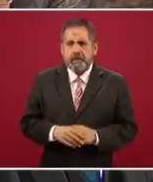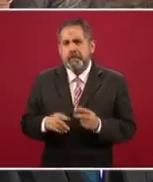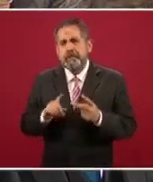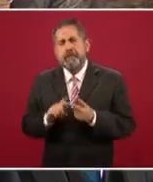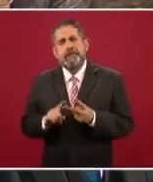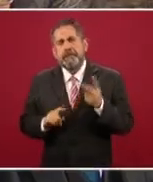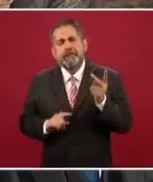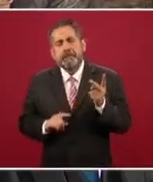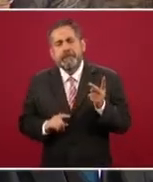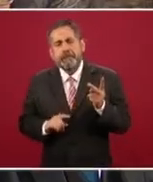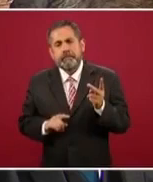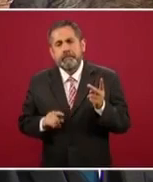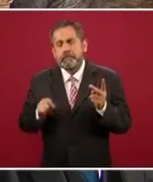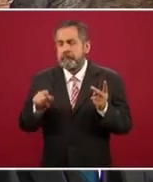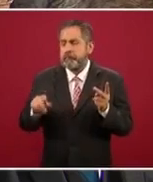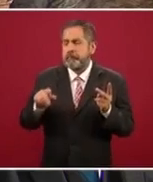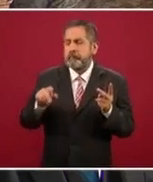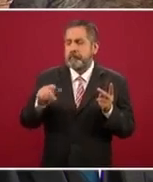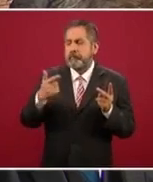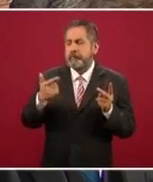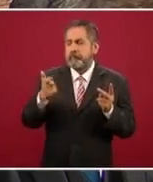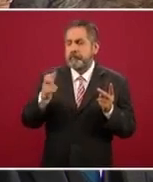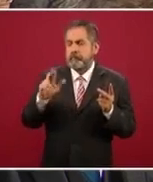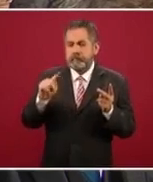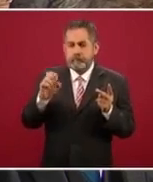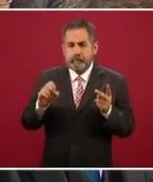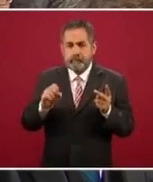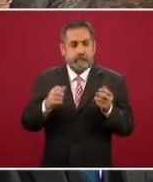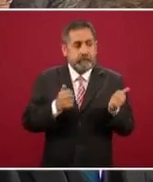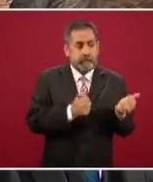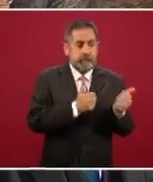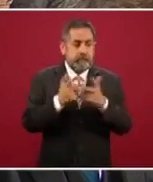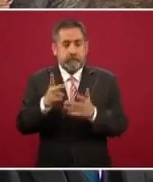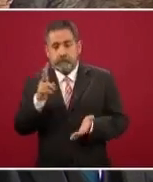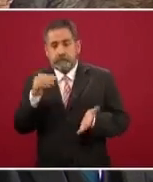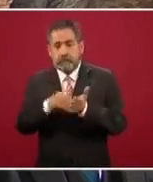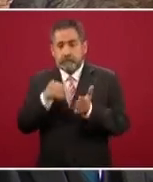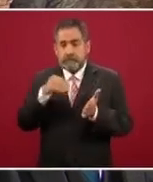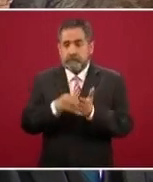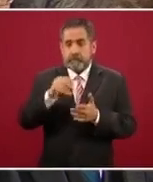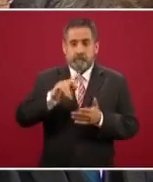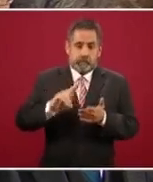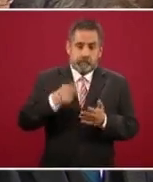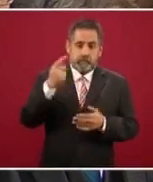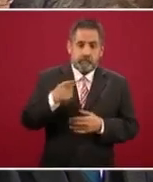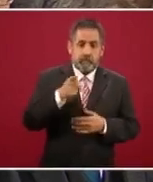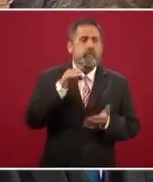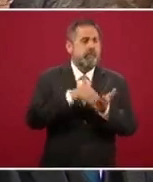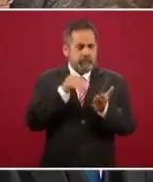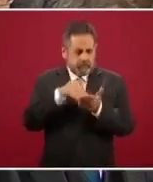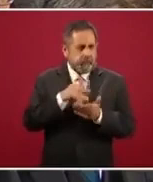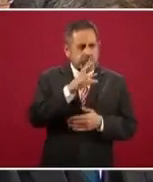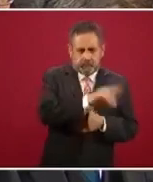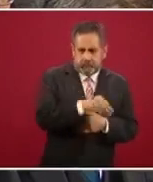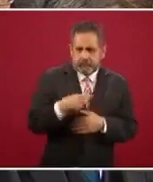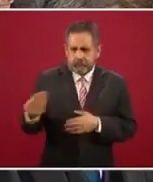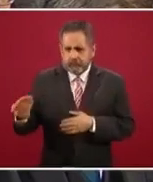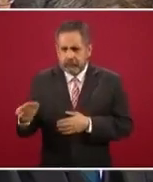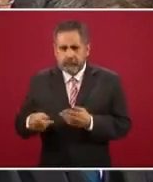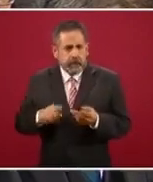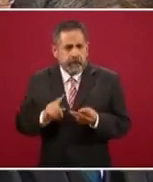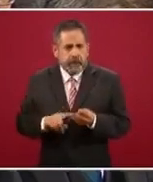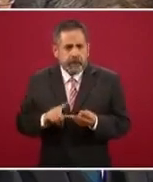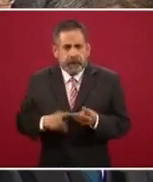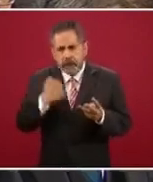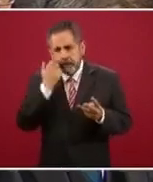segunda, el fiscal Gertz ya también trajo otros 2,000 millones, ¿no? Y dos mil millones. Y la tercera, yo